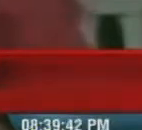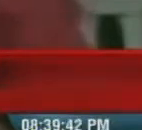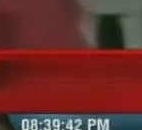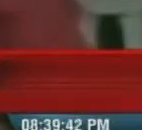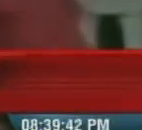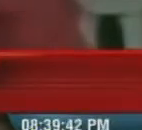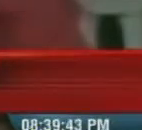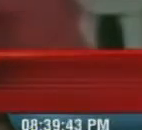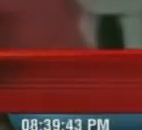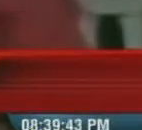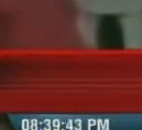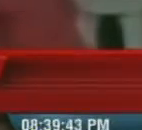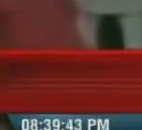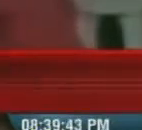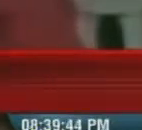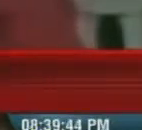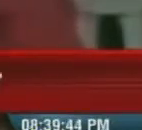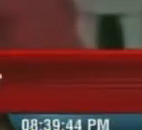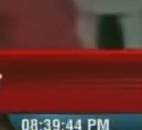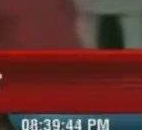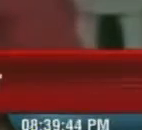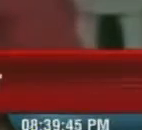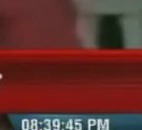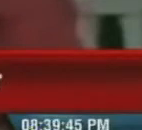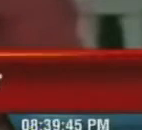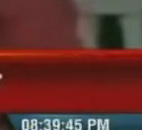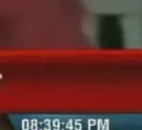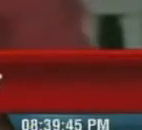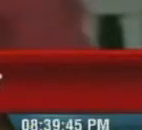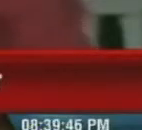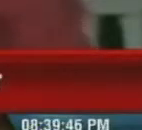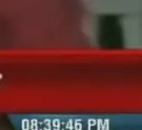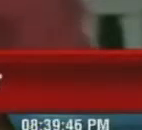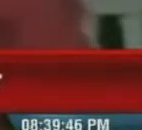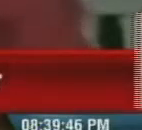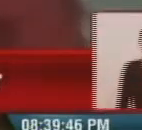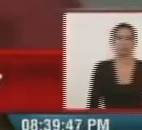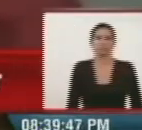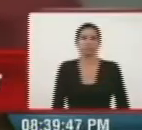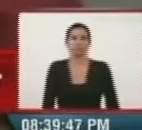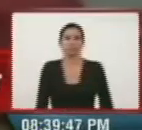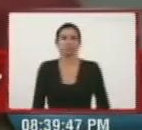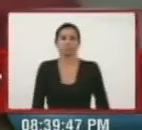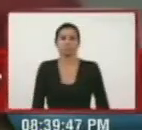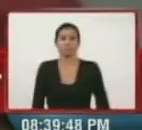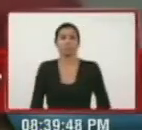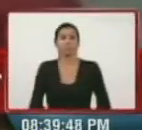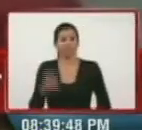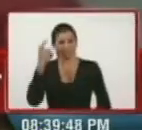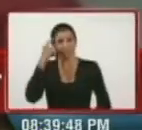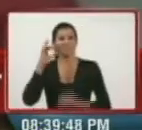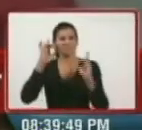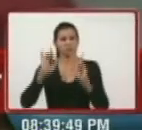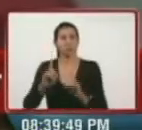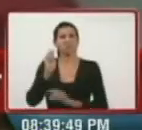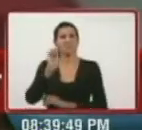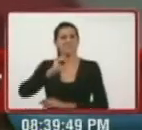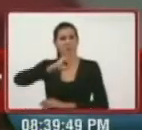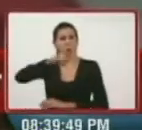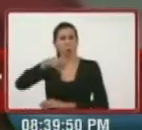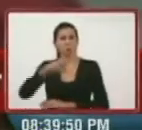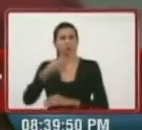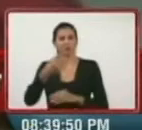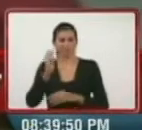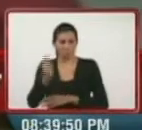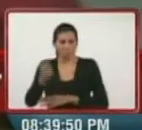importante resaltar que una vez conocida la decisión del Tribunal Supremo de Justicia, donde se ordenó la detención y la